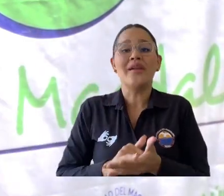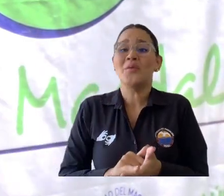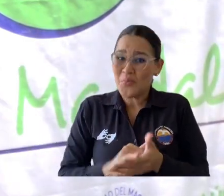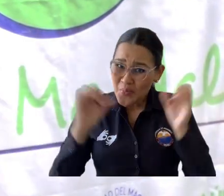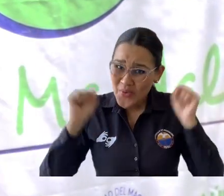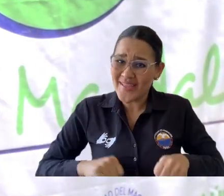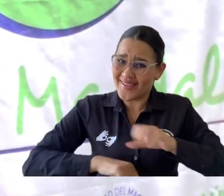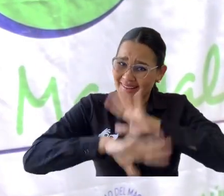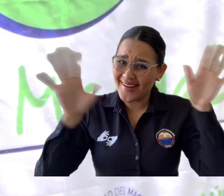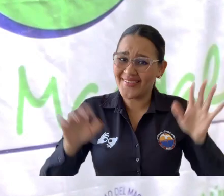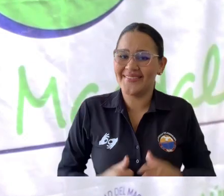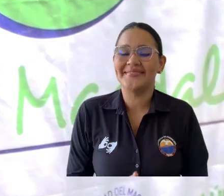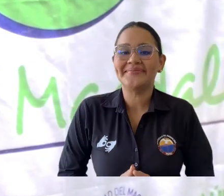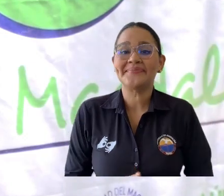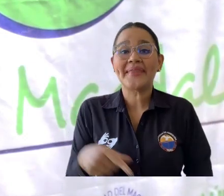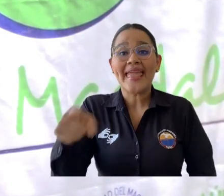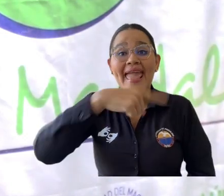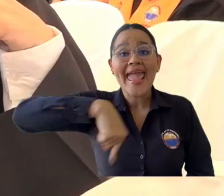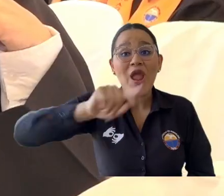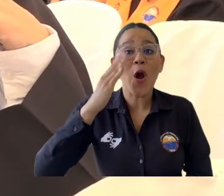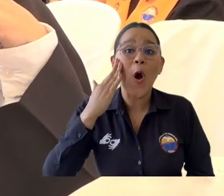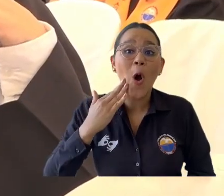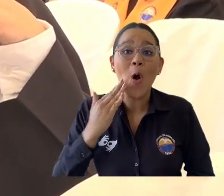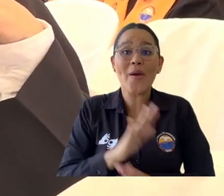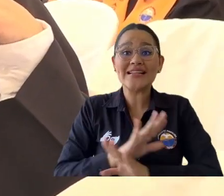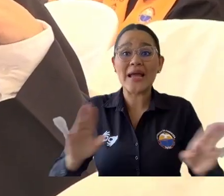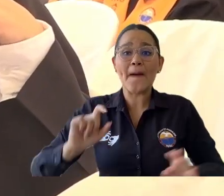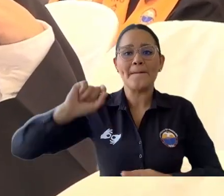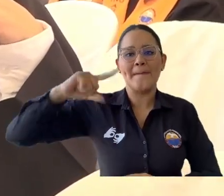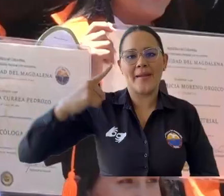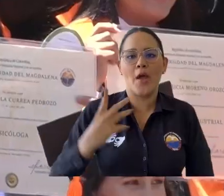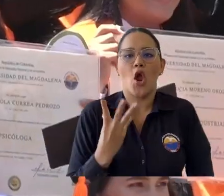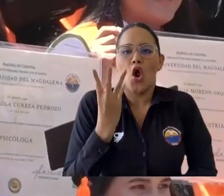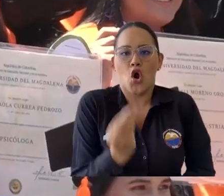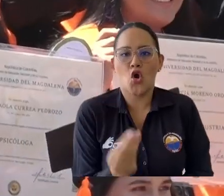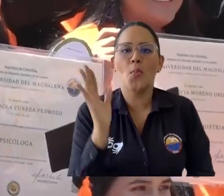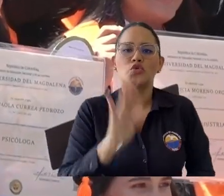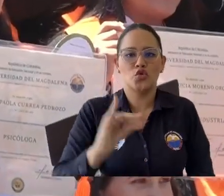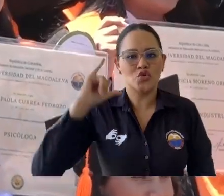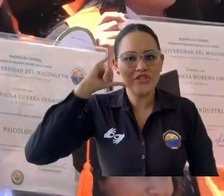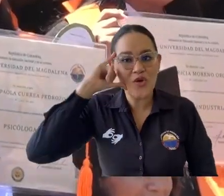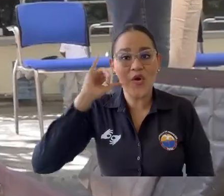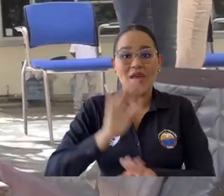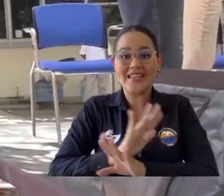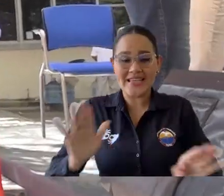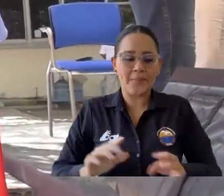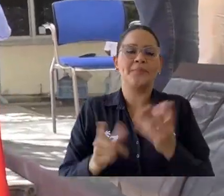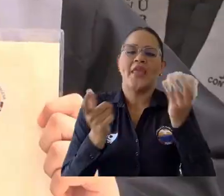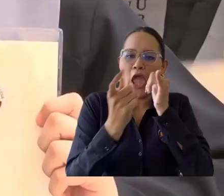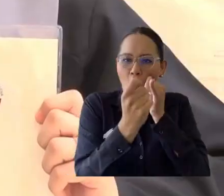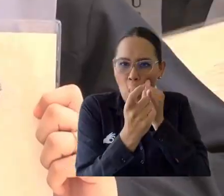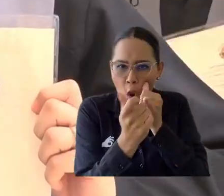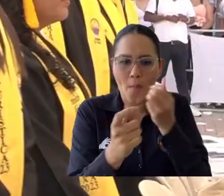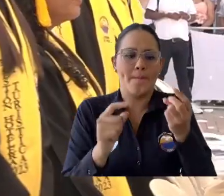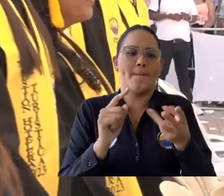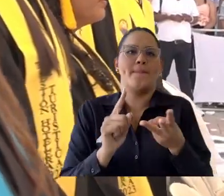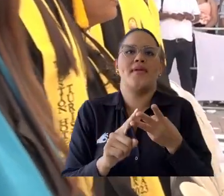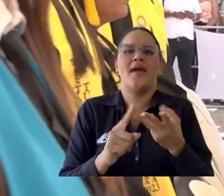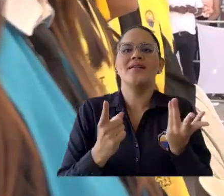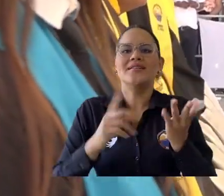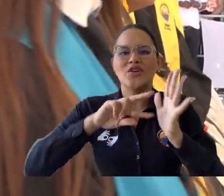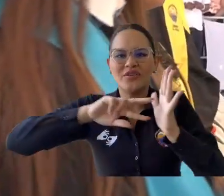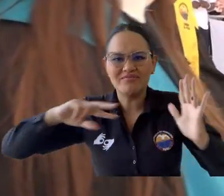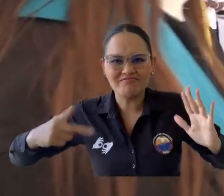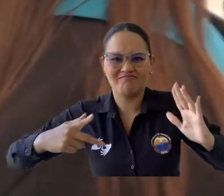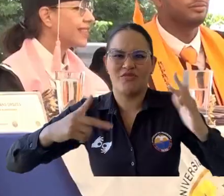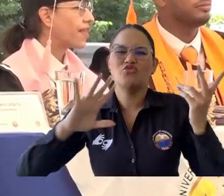buenas, creemos que nunca vamos a llegar a eso que tanto queremos. Estos jóvenes se convierten en la primera cohorte de graduados de psicología, economía,